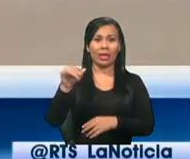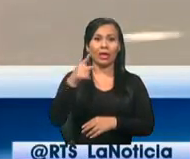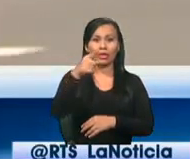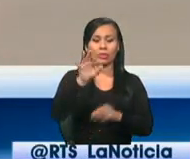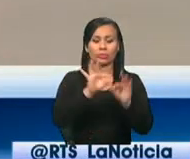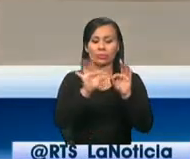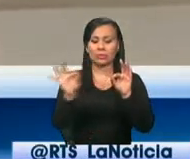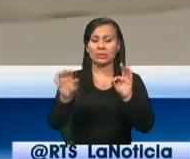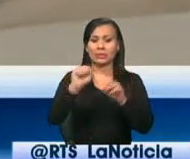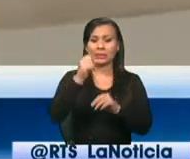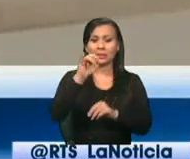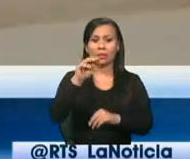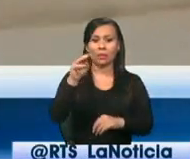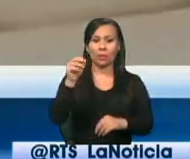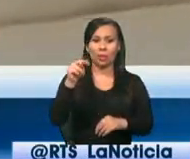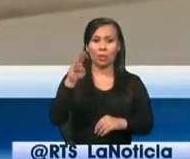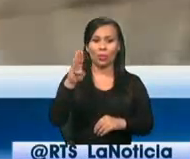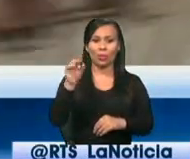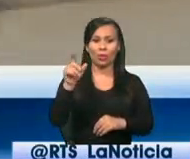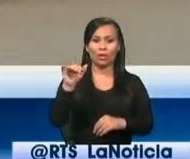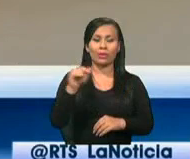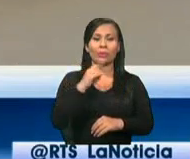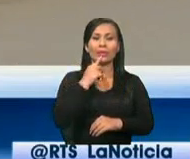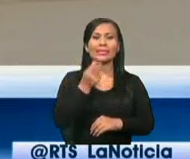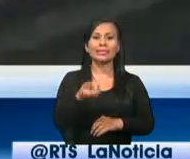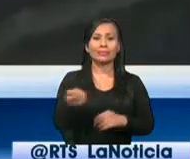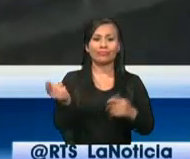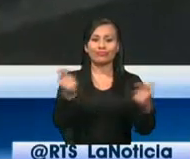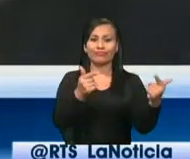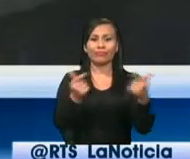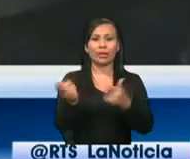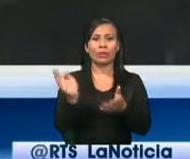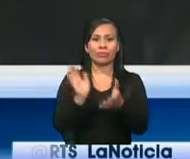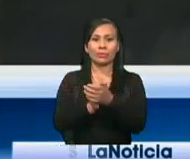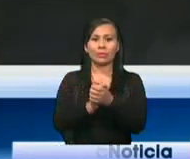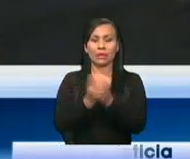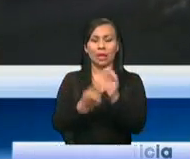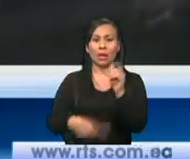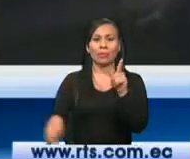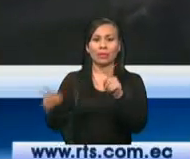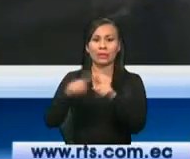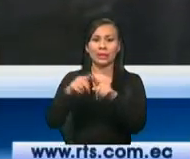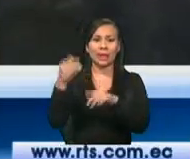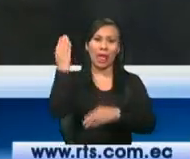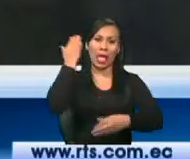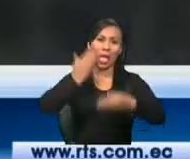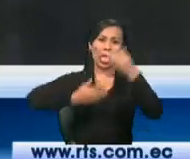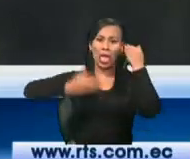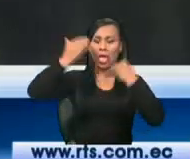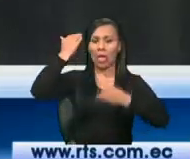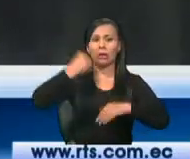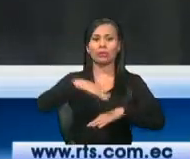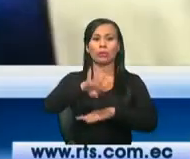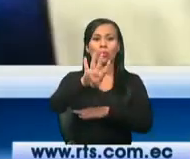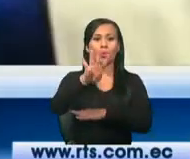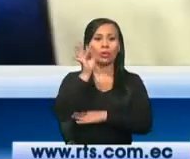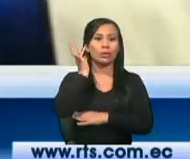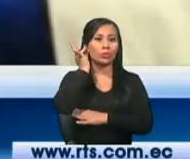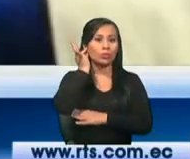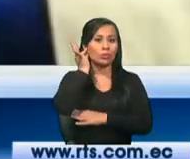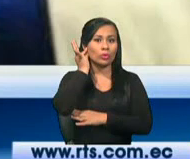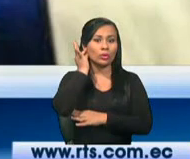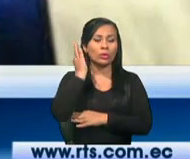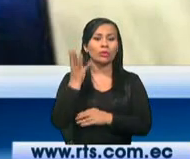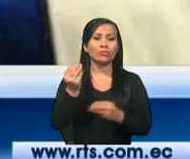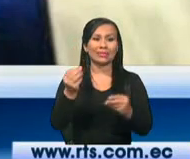Bolívar, presuntamente motivada por un enredo conyugal. En ese entonces se informó que 4 mujeres